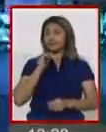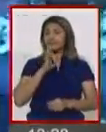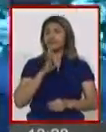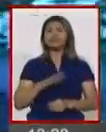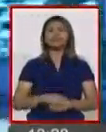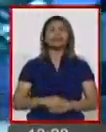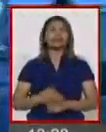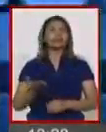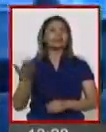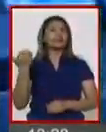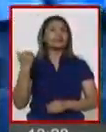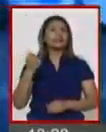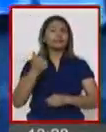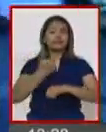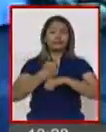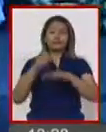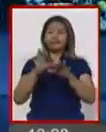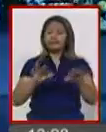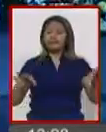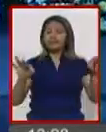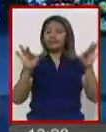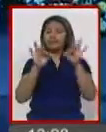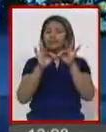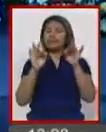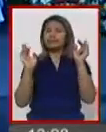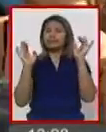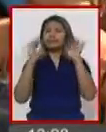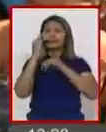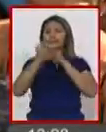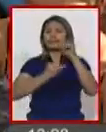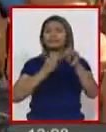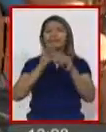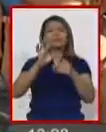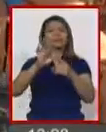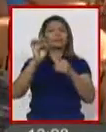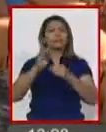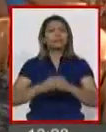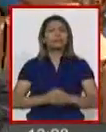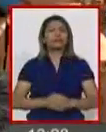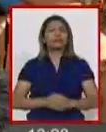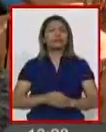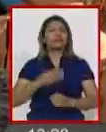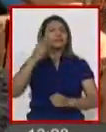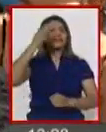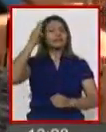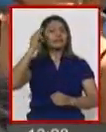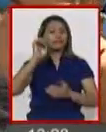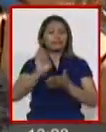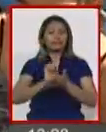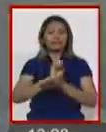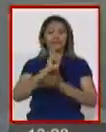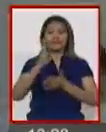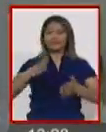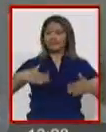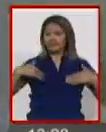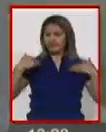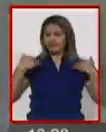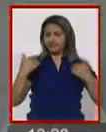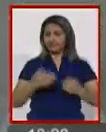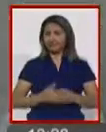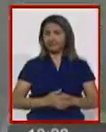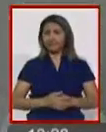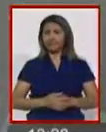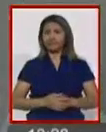2018 la arquidiócesis será sede de un importante encuentro internacional, por eso escogió el lema: con María en misión, el Evangelio es alegría. ¿Por